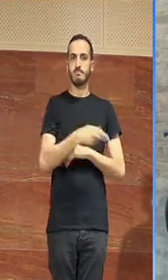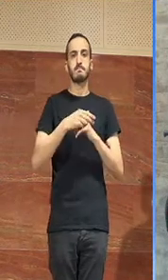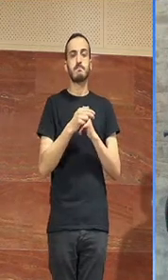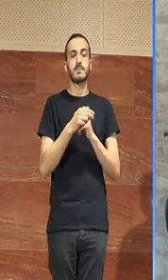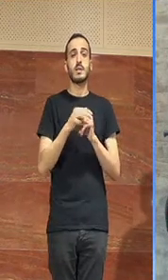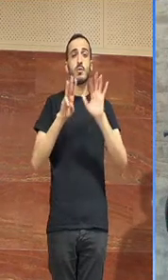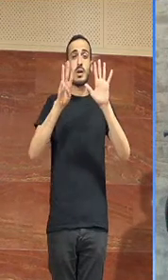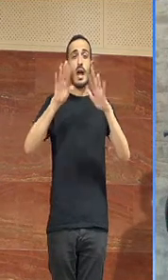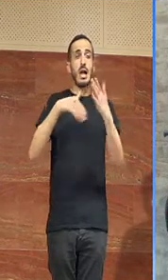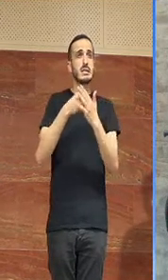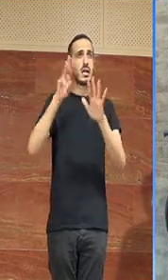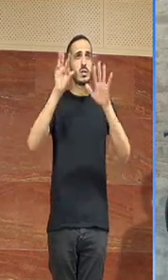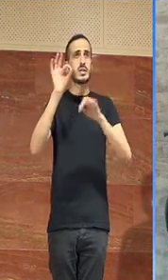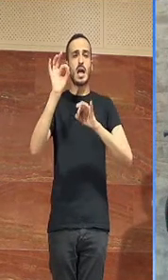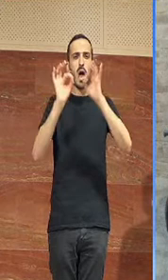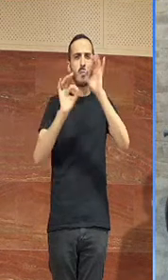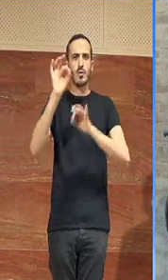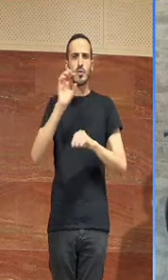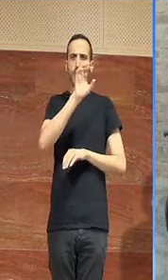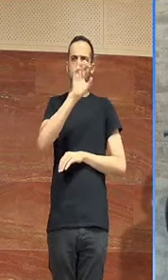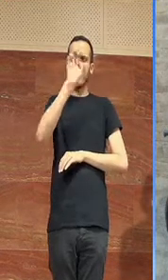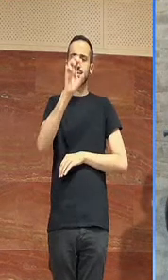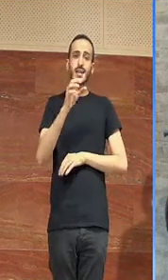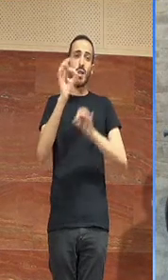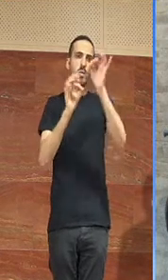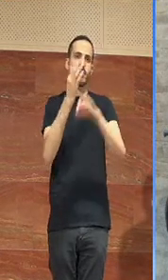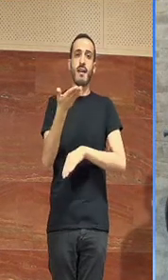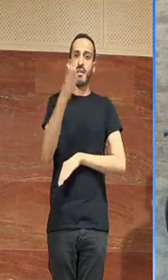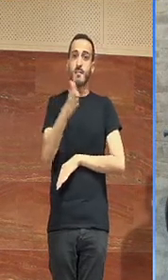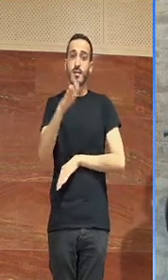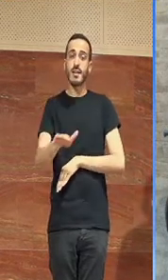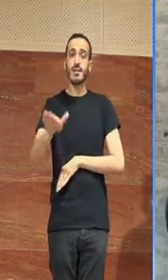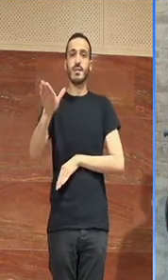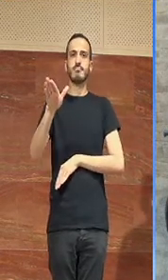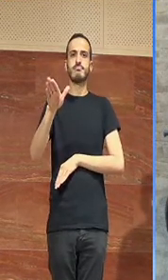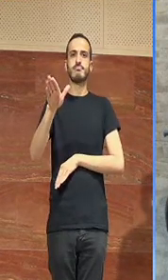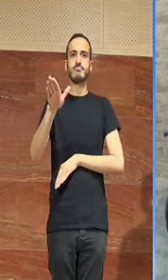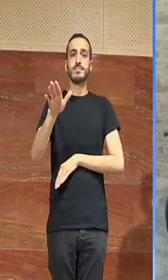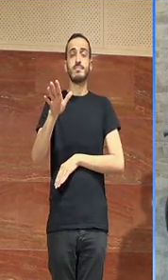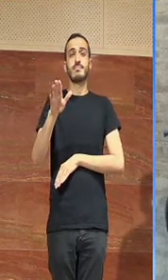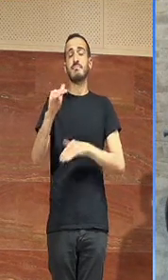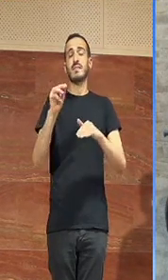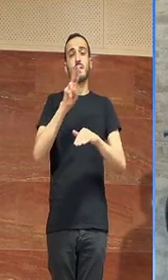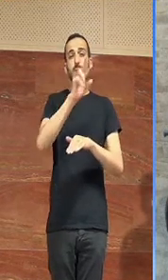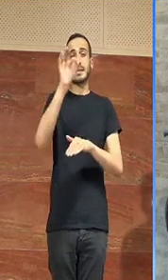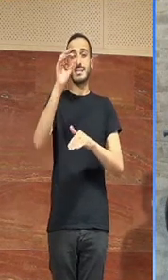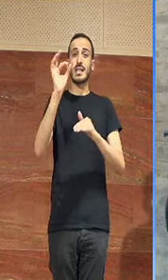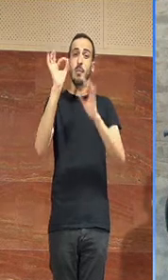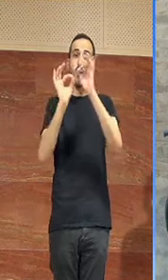80% en los países en los que la mortalidad de menores de 5 años en su totalidad ha disminuido por debajo del